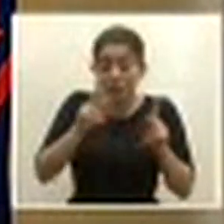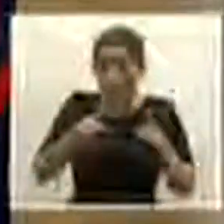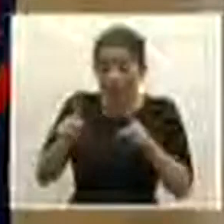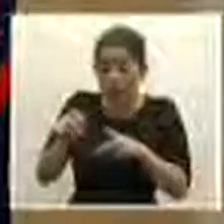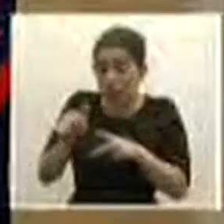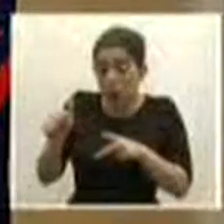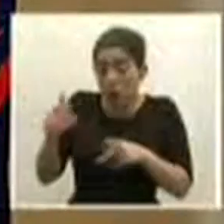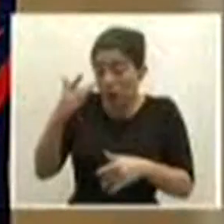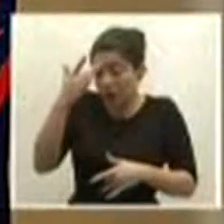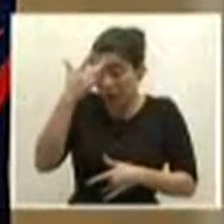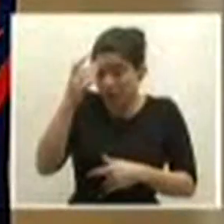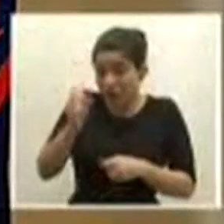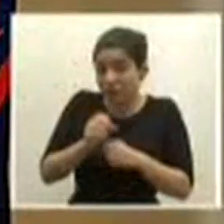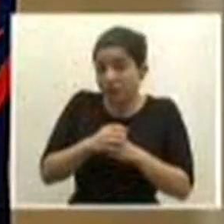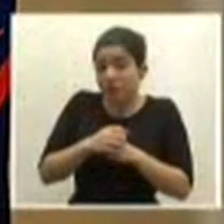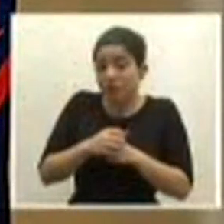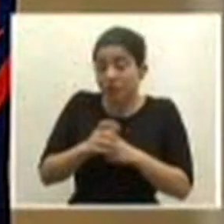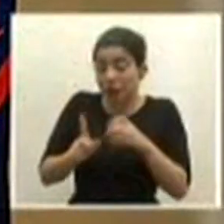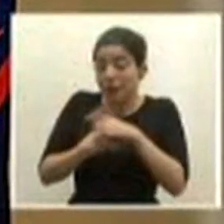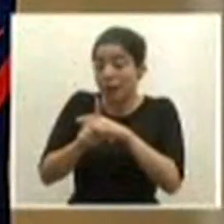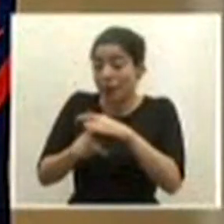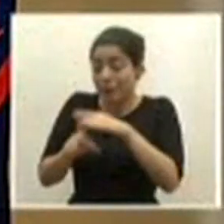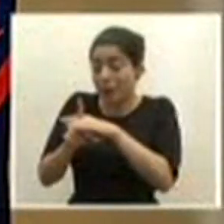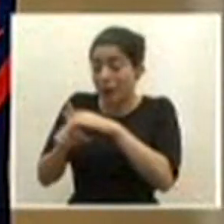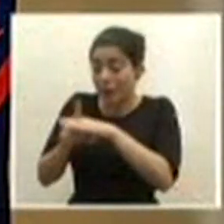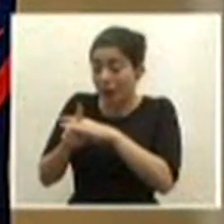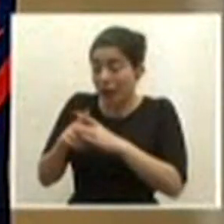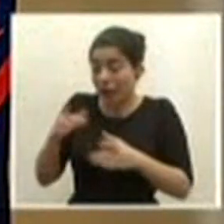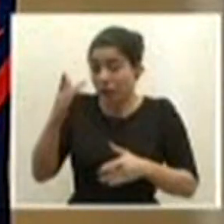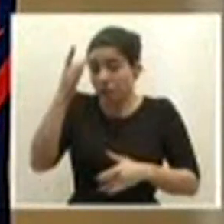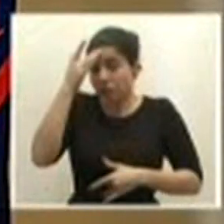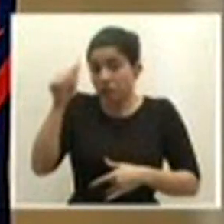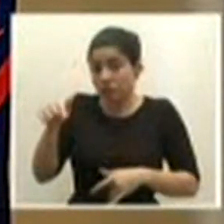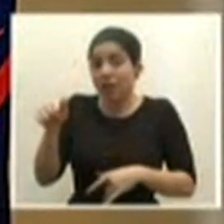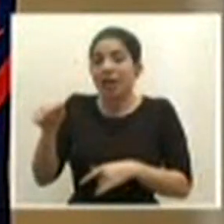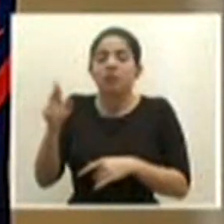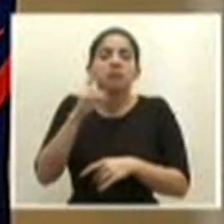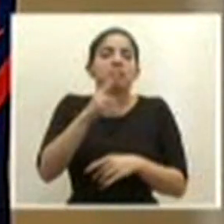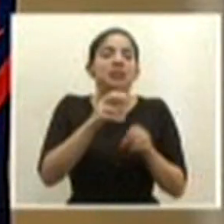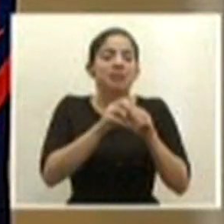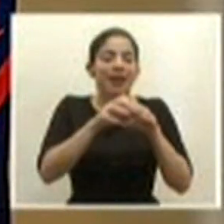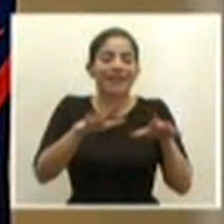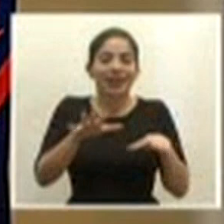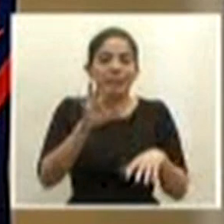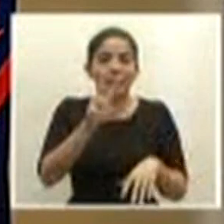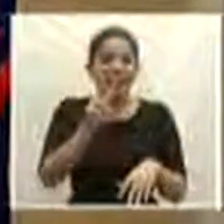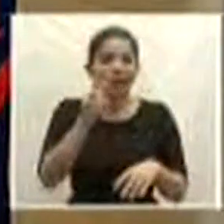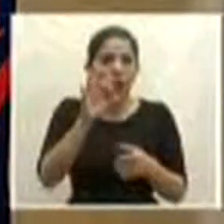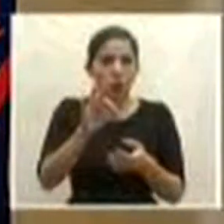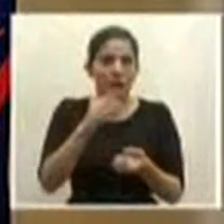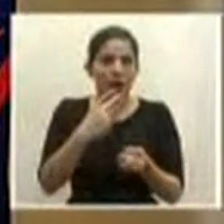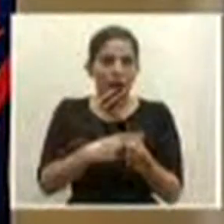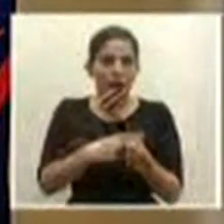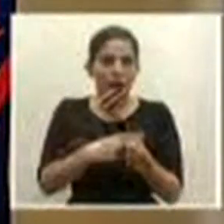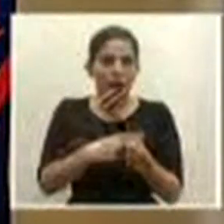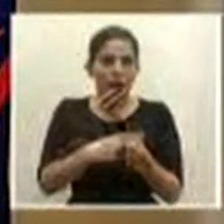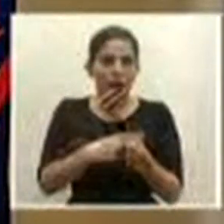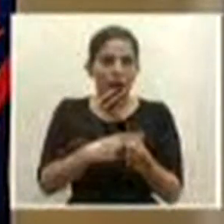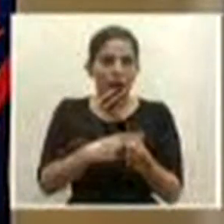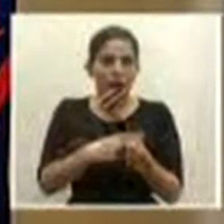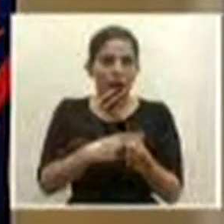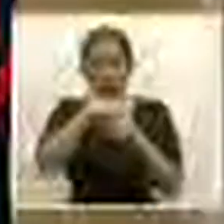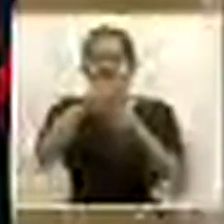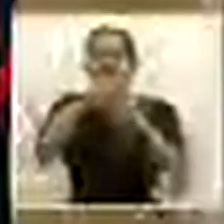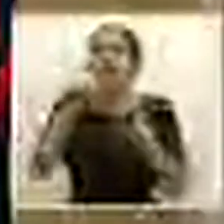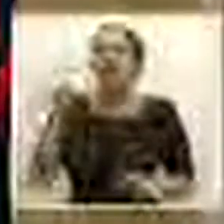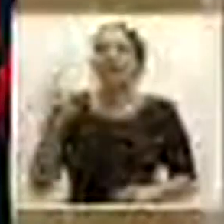los otros pacientes que se van diagnosticando en la red de los 29 hospitales de la Caja. Pero de nuevo, resaltamos